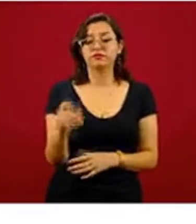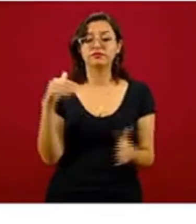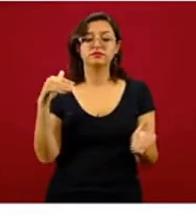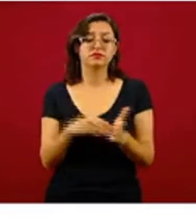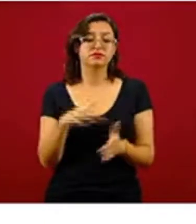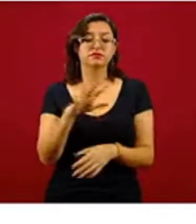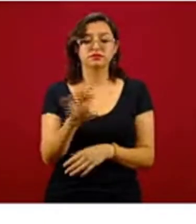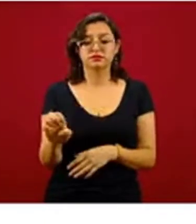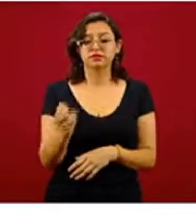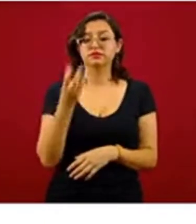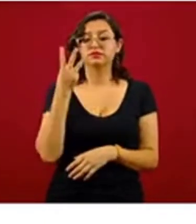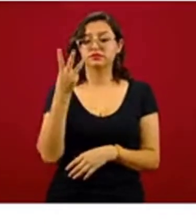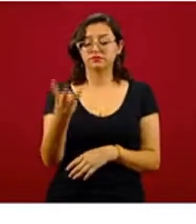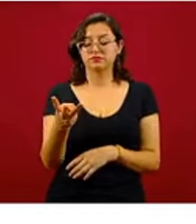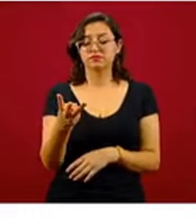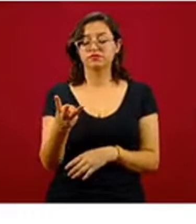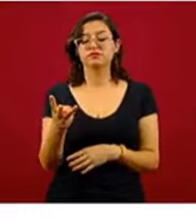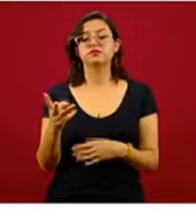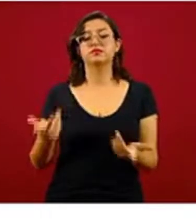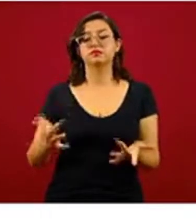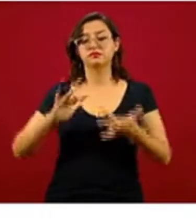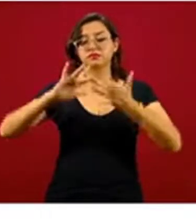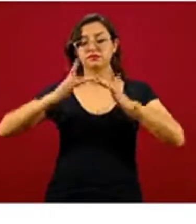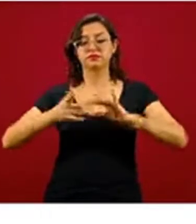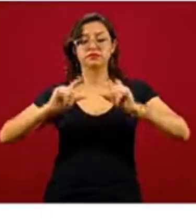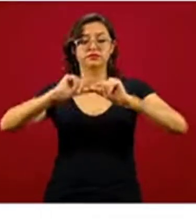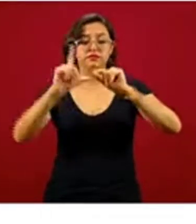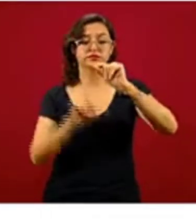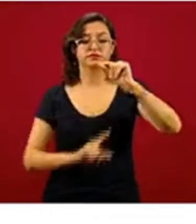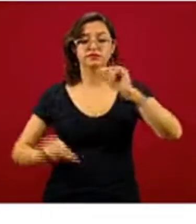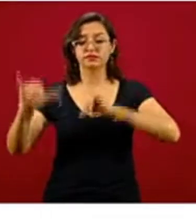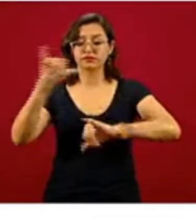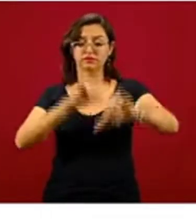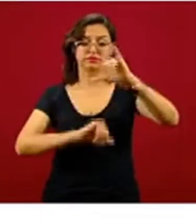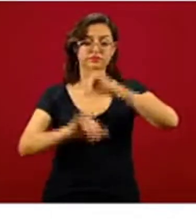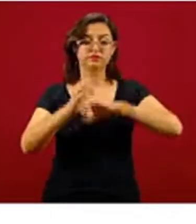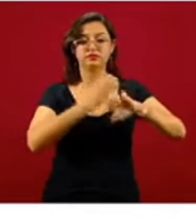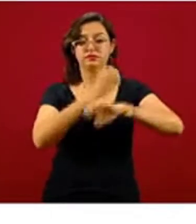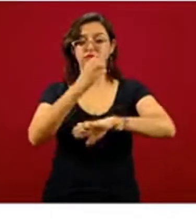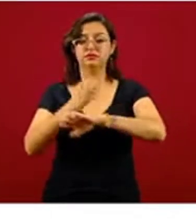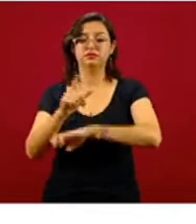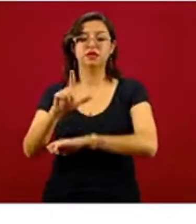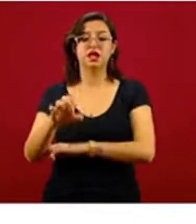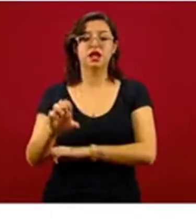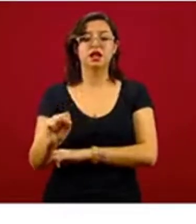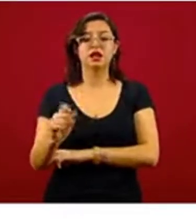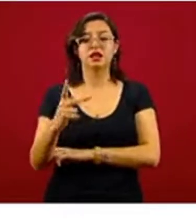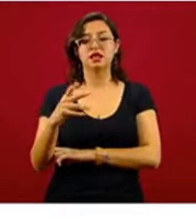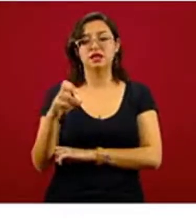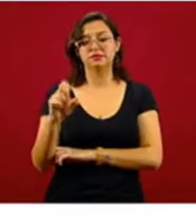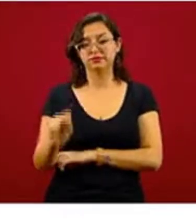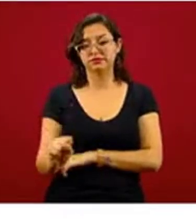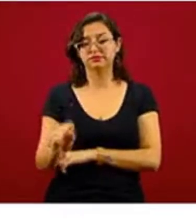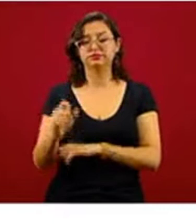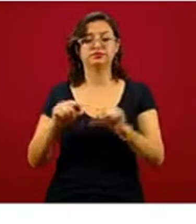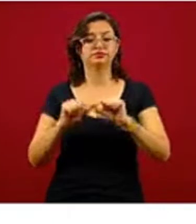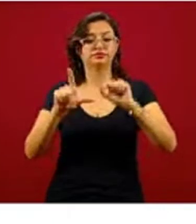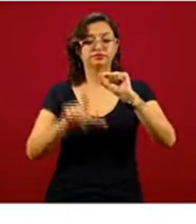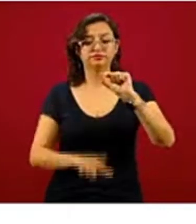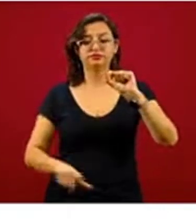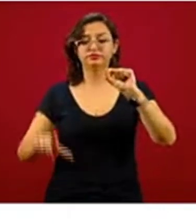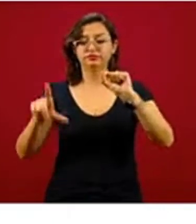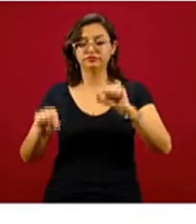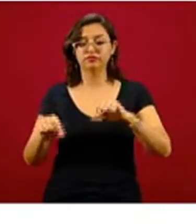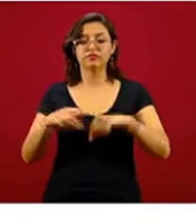100,503 se han realizado en la Red Nacional de Laboratorios Estatales, 31 laboratorios estatales en toda la República, y